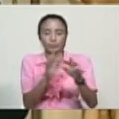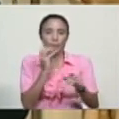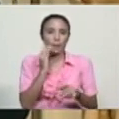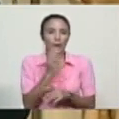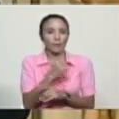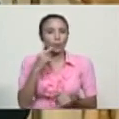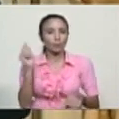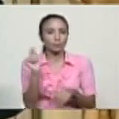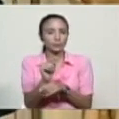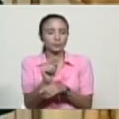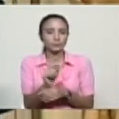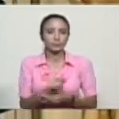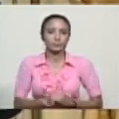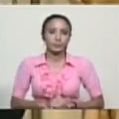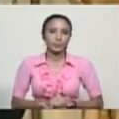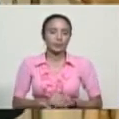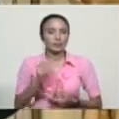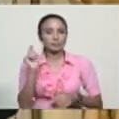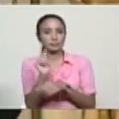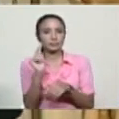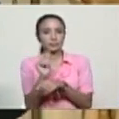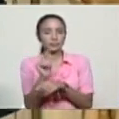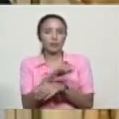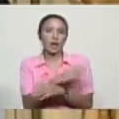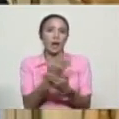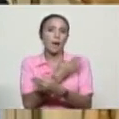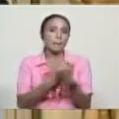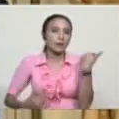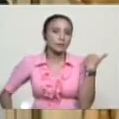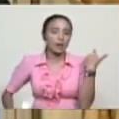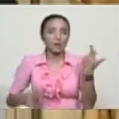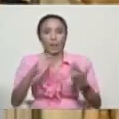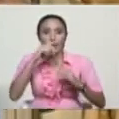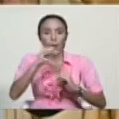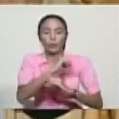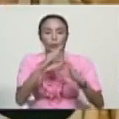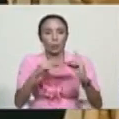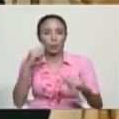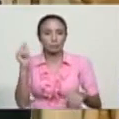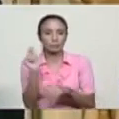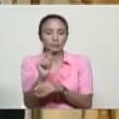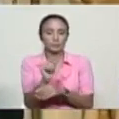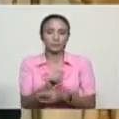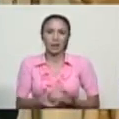acusar al presidente Maduro y a Venezuela de todo lo que les ocurre a ellos.